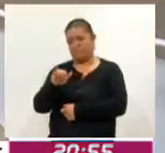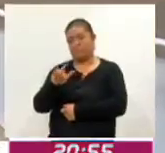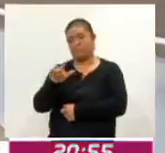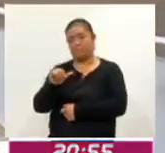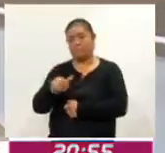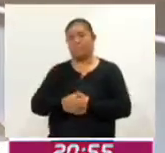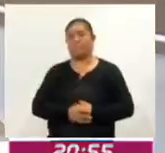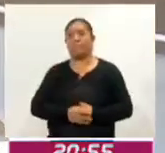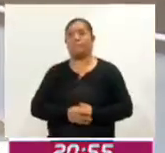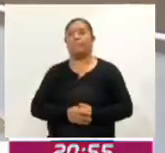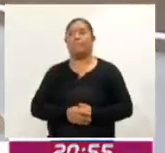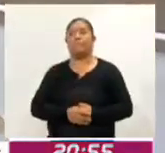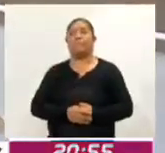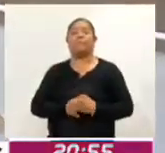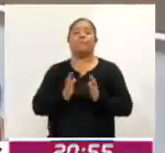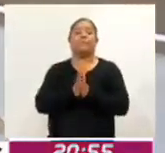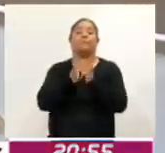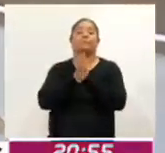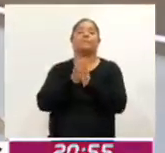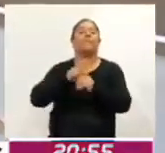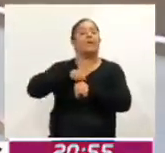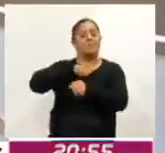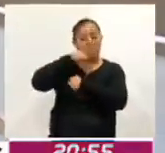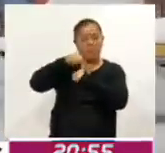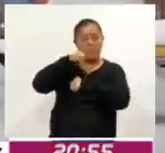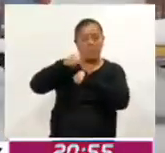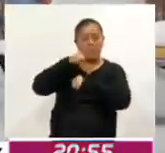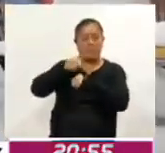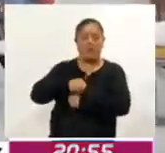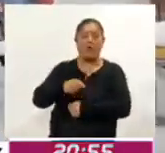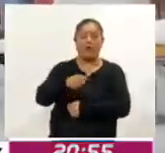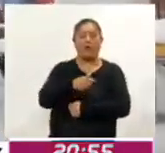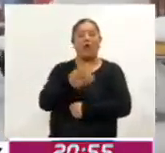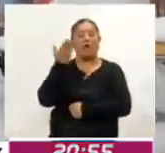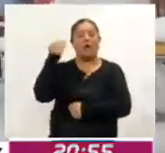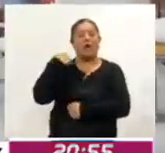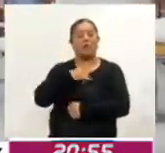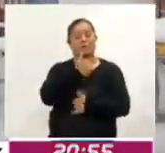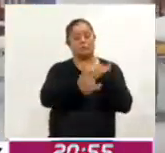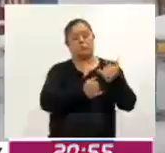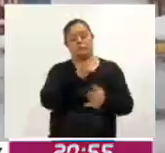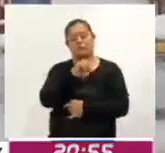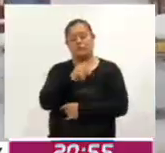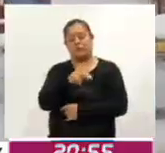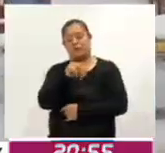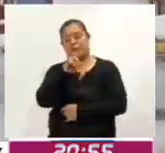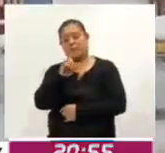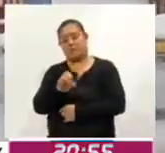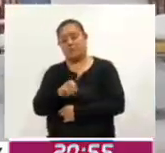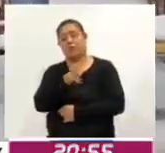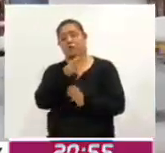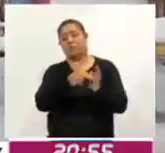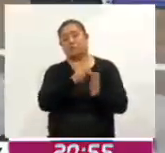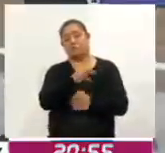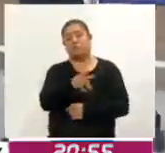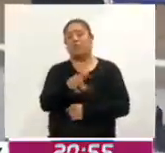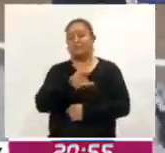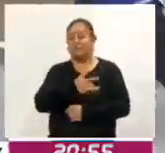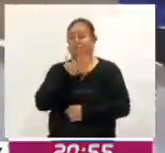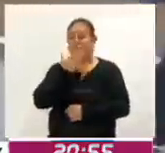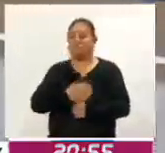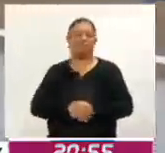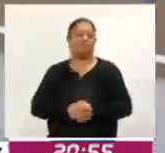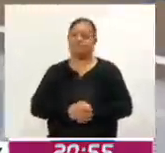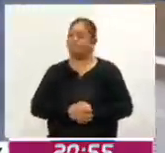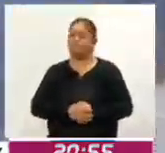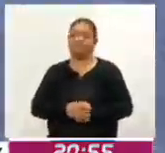El balance que tiene la participación del boxeo tlaxcalteca en los pasados Juegos Nacionales CONADE 2024 no es satisfactorio, debido a que la